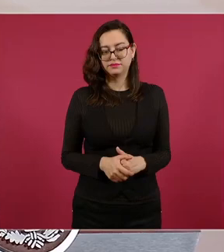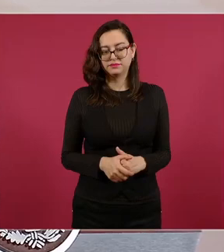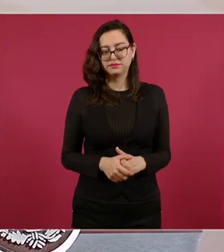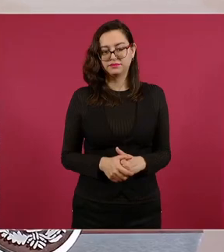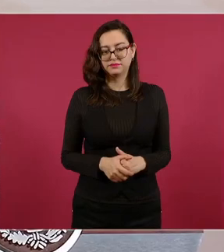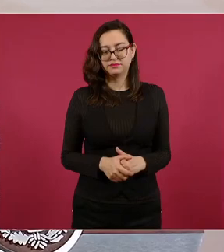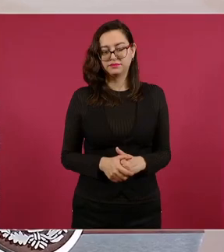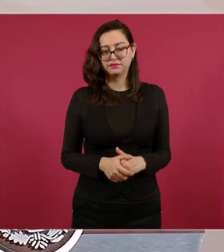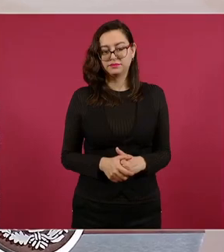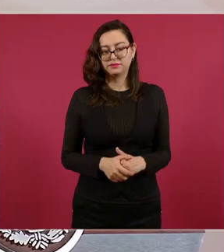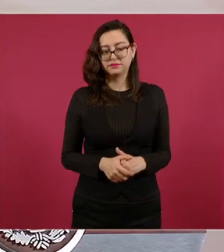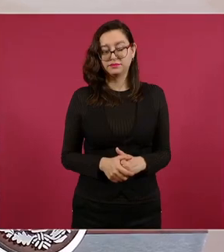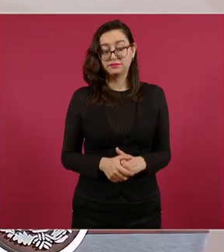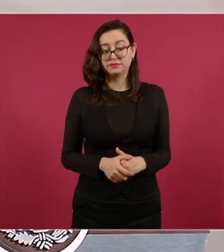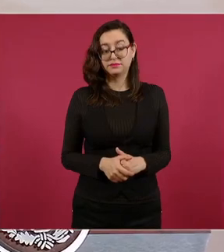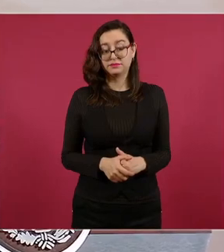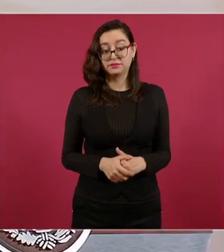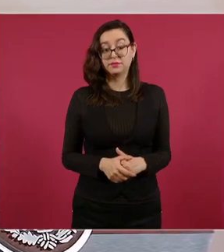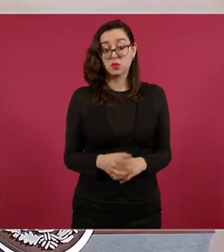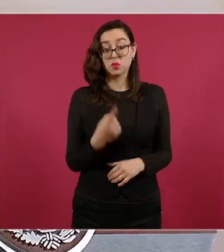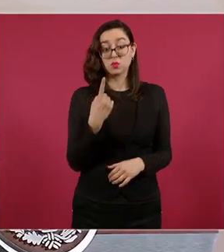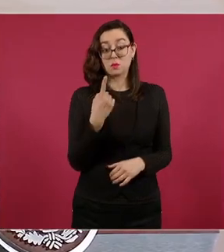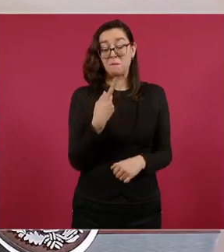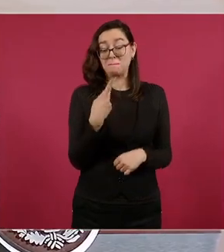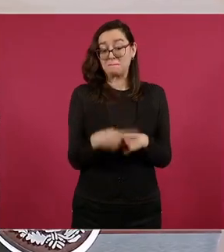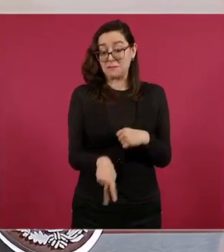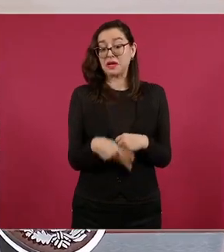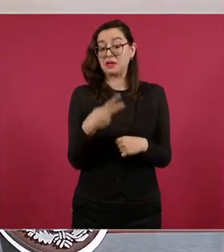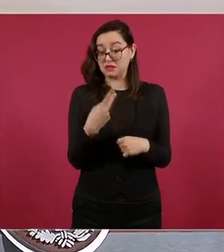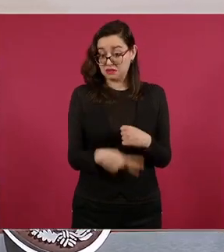pero hay una que es muy peligrosa.